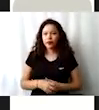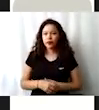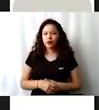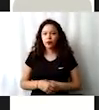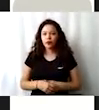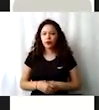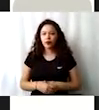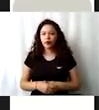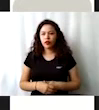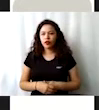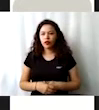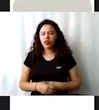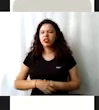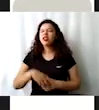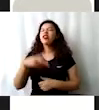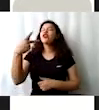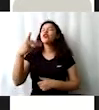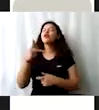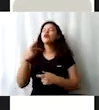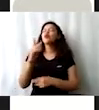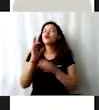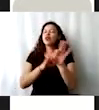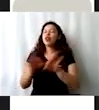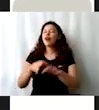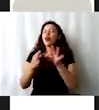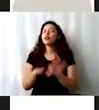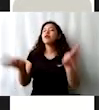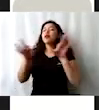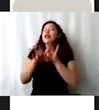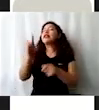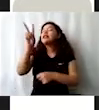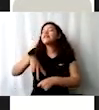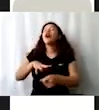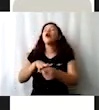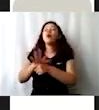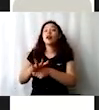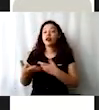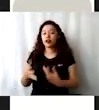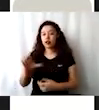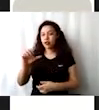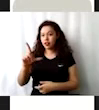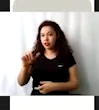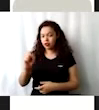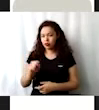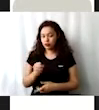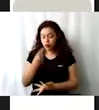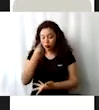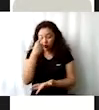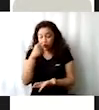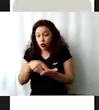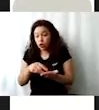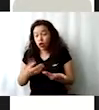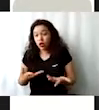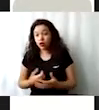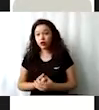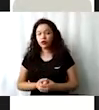es realmente importante de tu trabajo, Carlos? Yo creo o considero que,